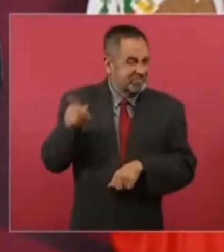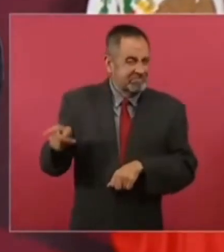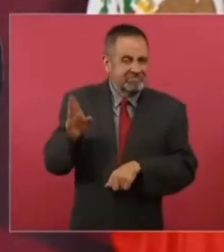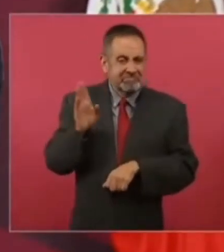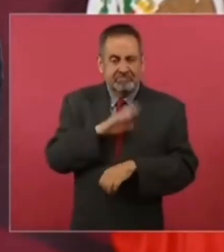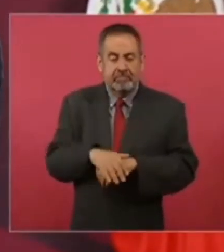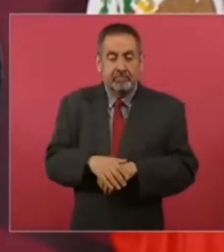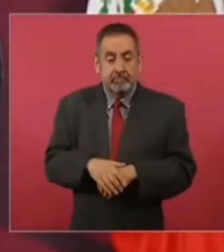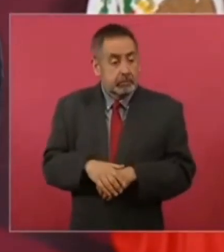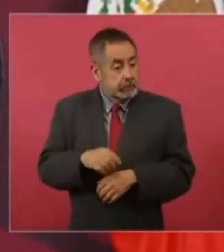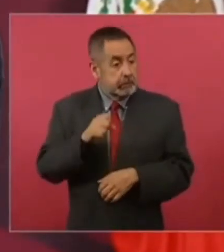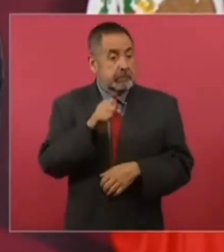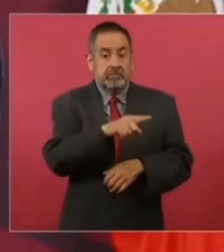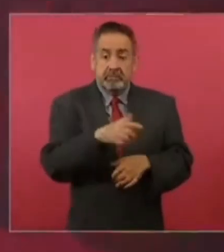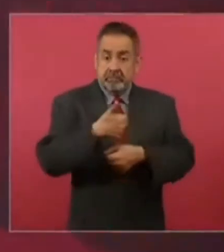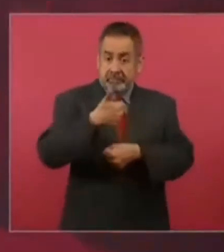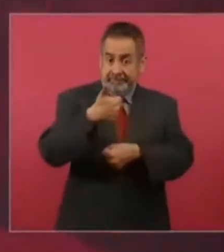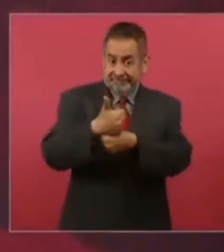El mismo abuelo